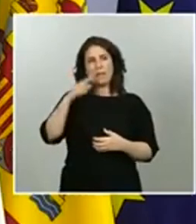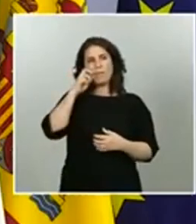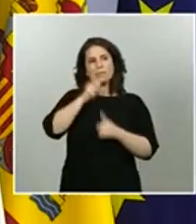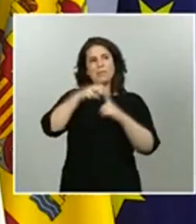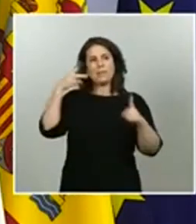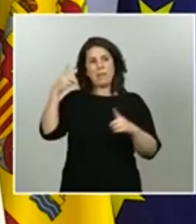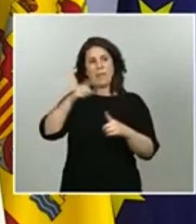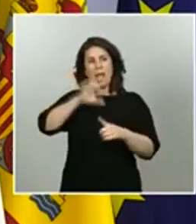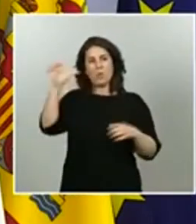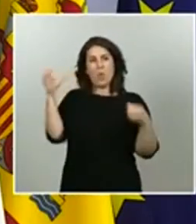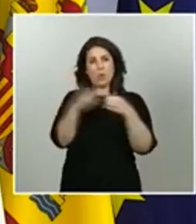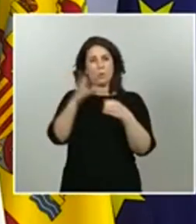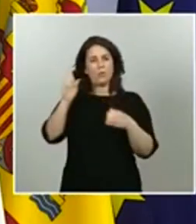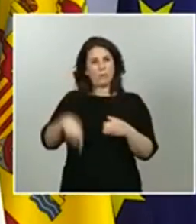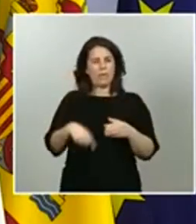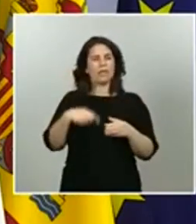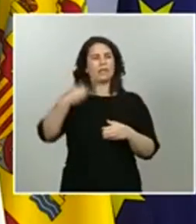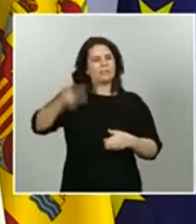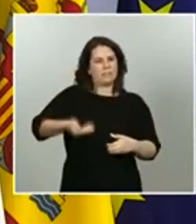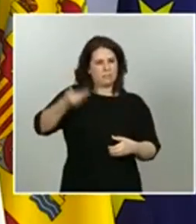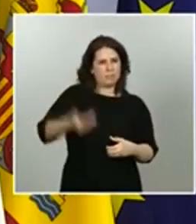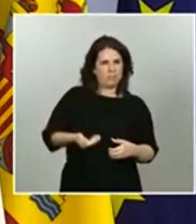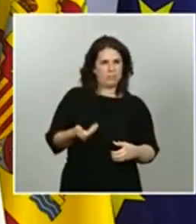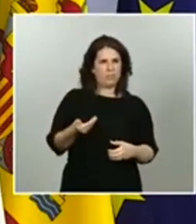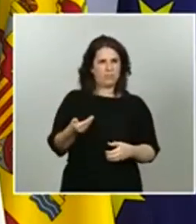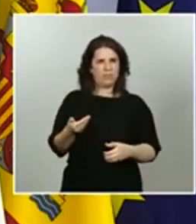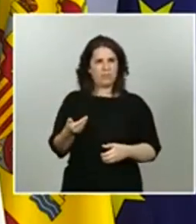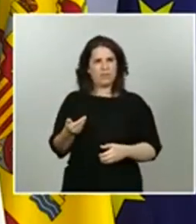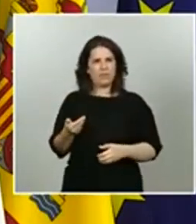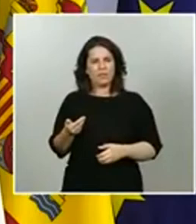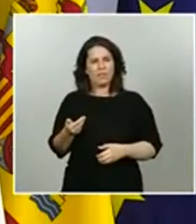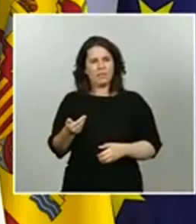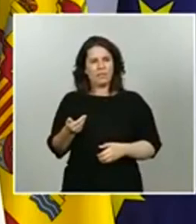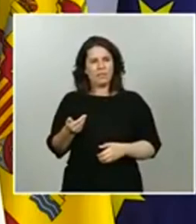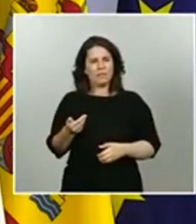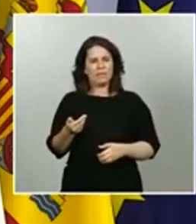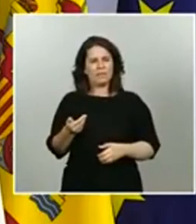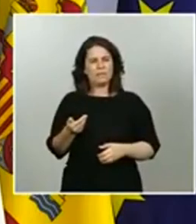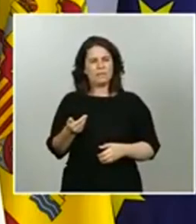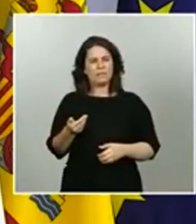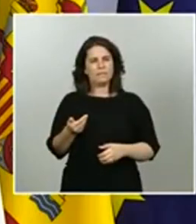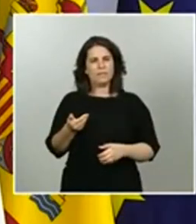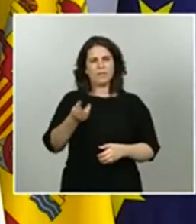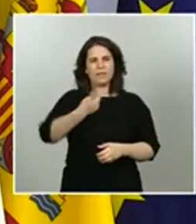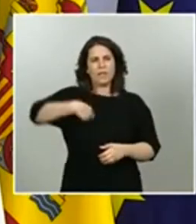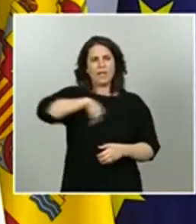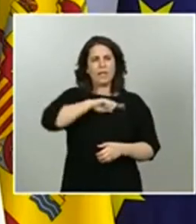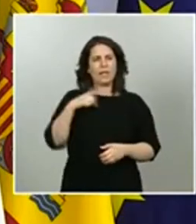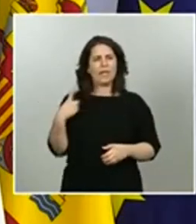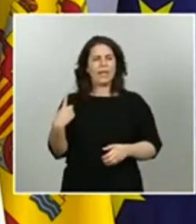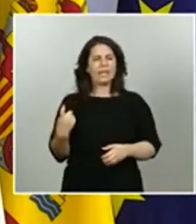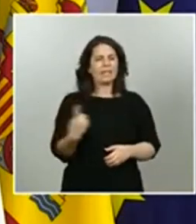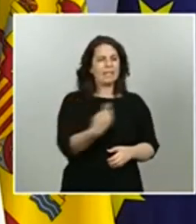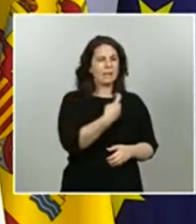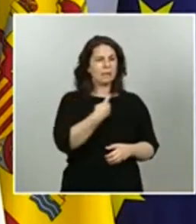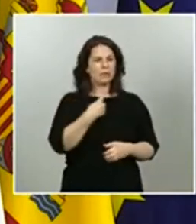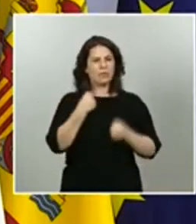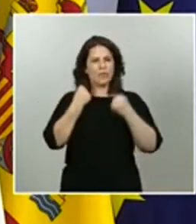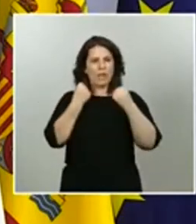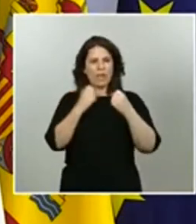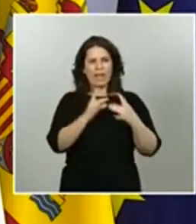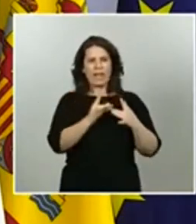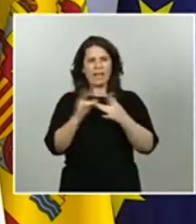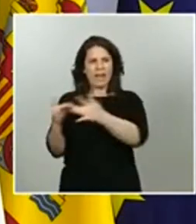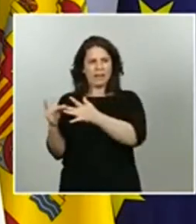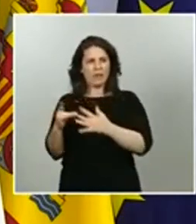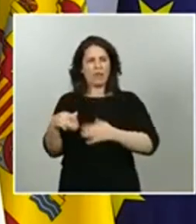en este momento en el que evidentemente pues necesitamos del aporte y liderazgo de los ministros de